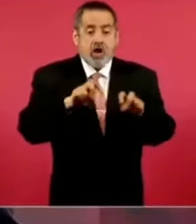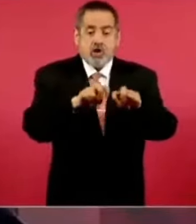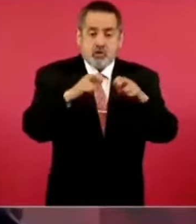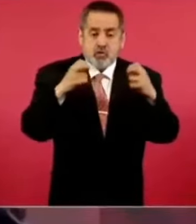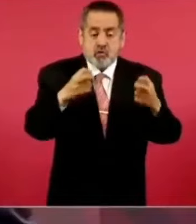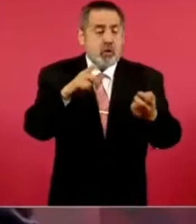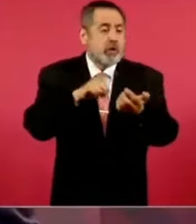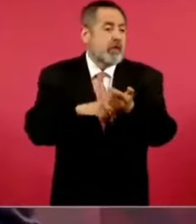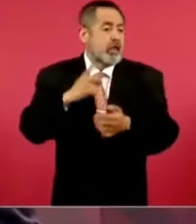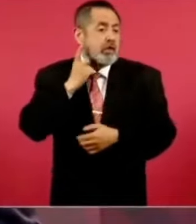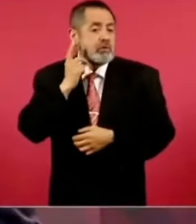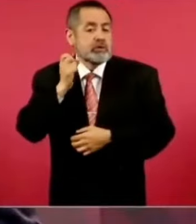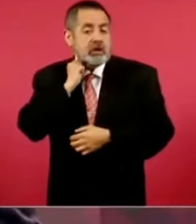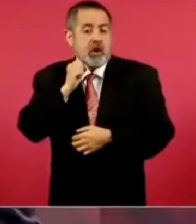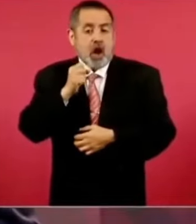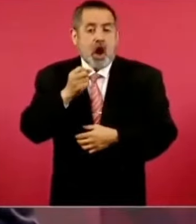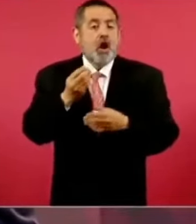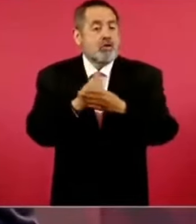legisladores.